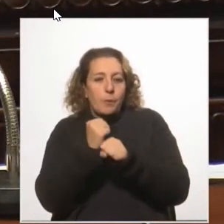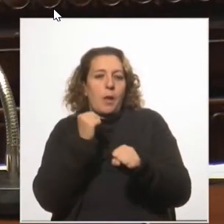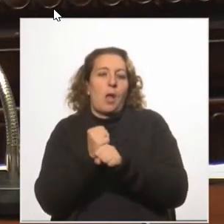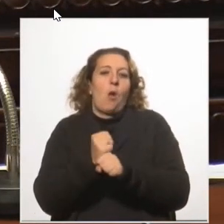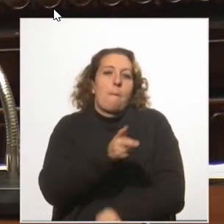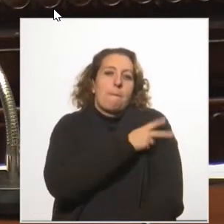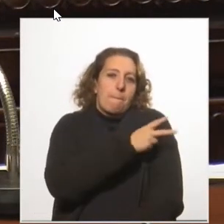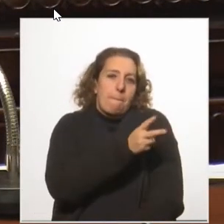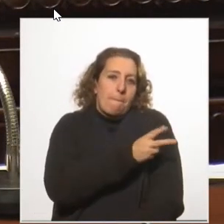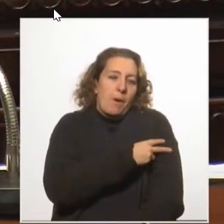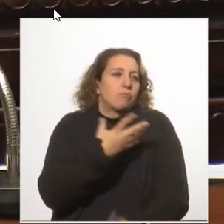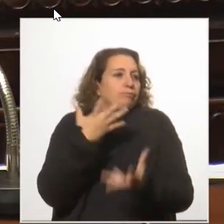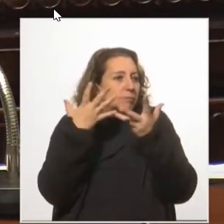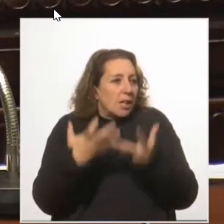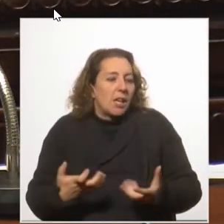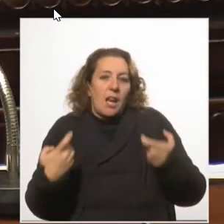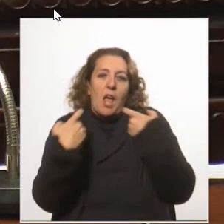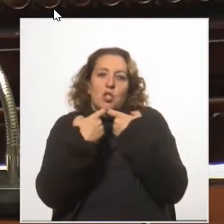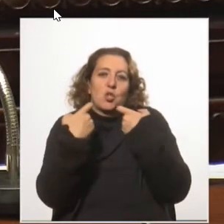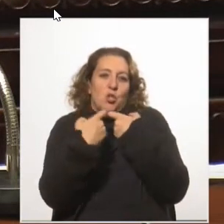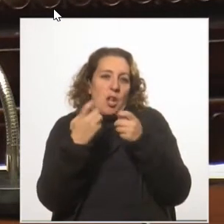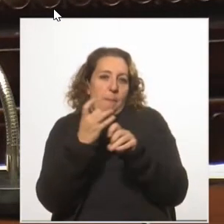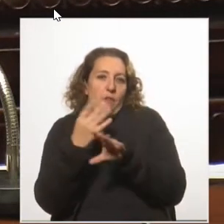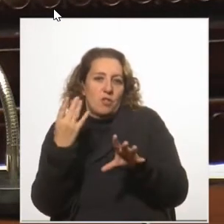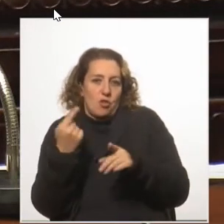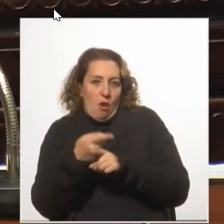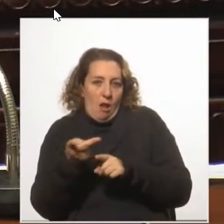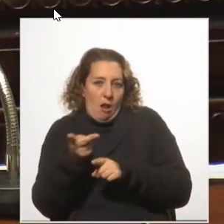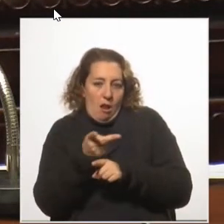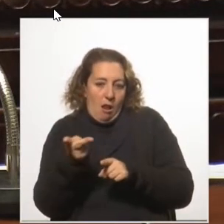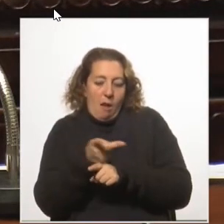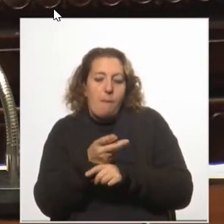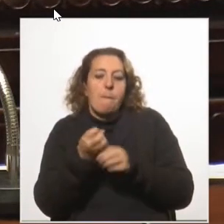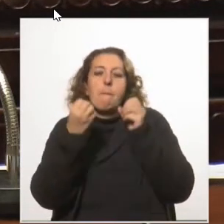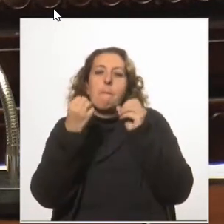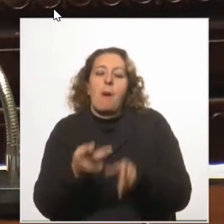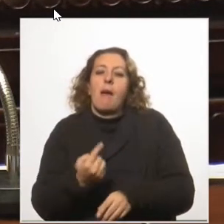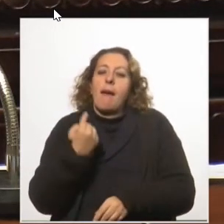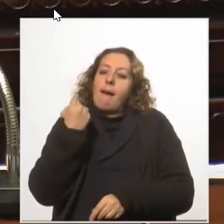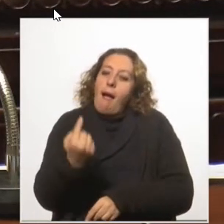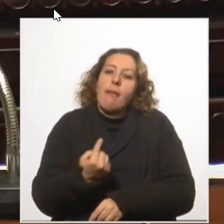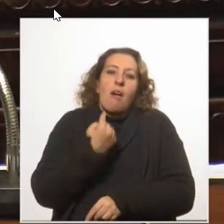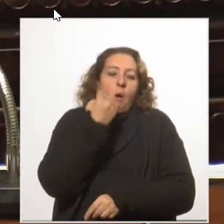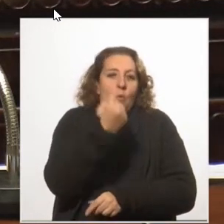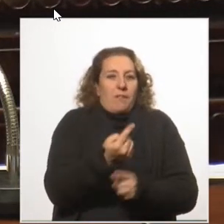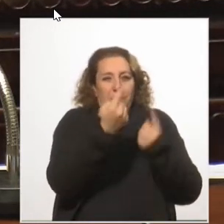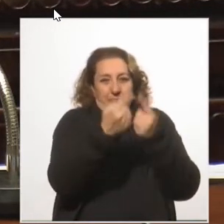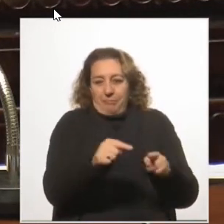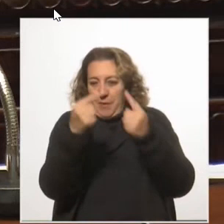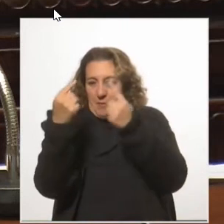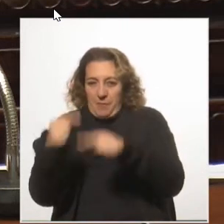el espíritu de asociación profesional, de modo que cada una de esas parcialidades